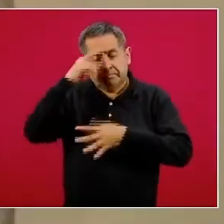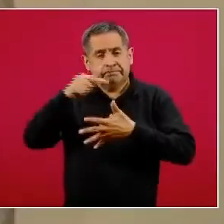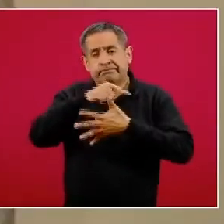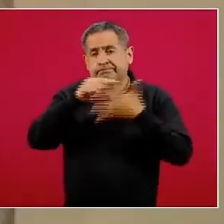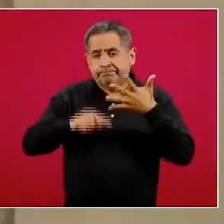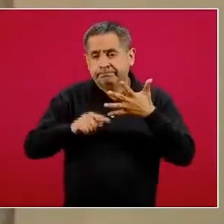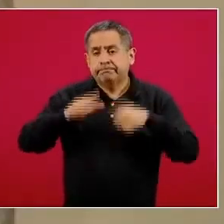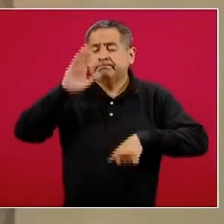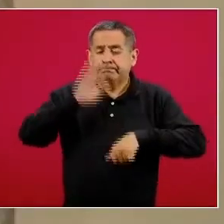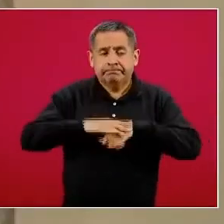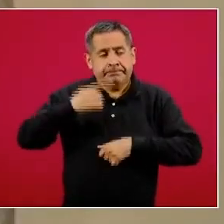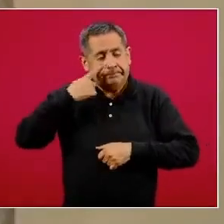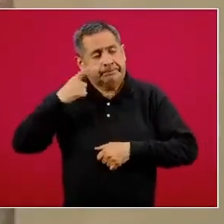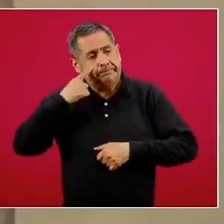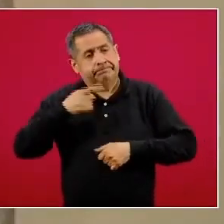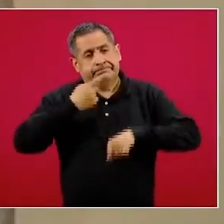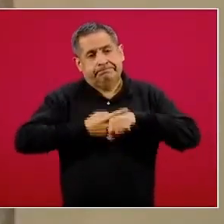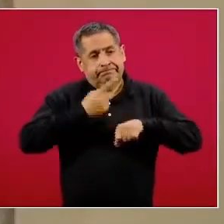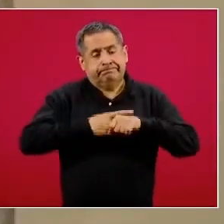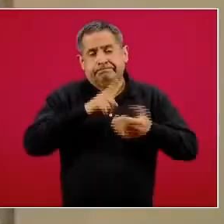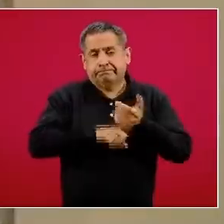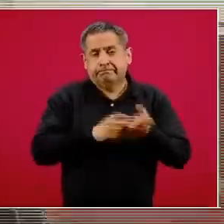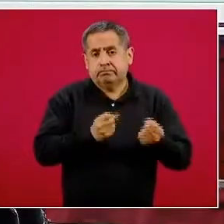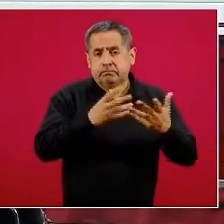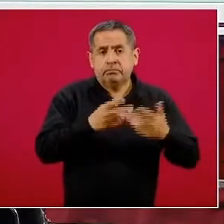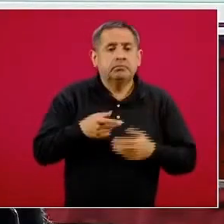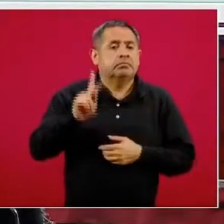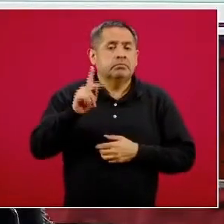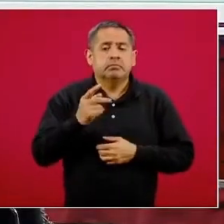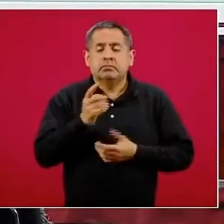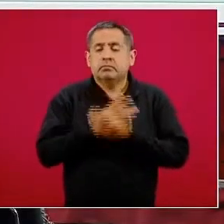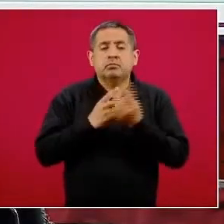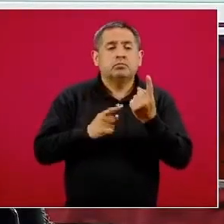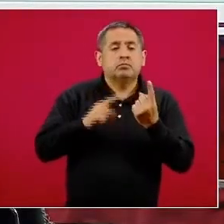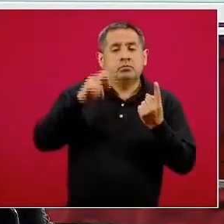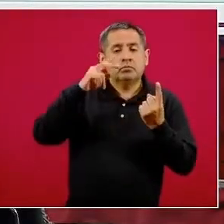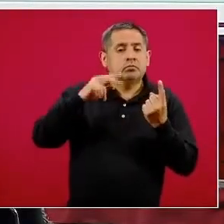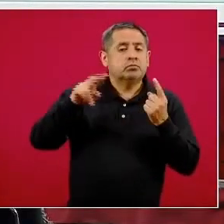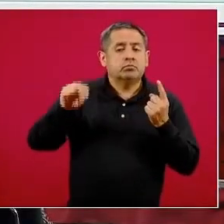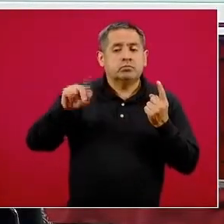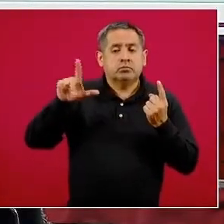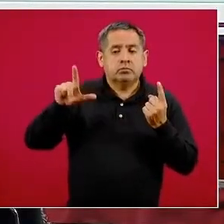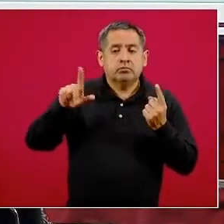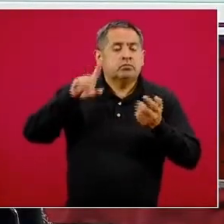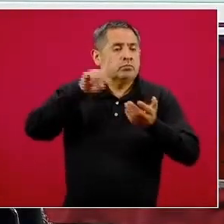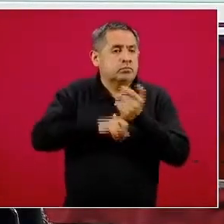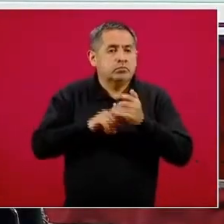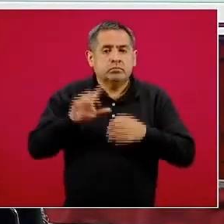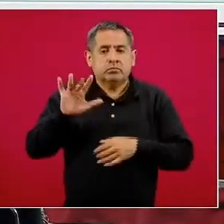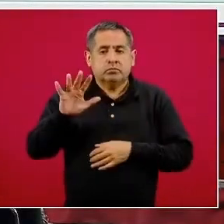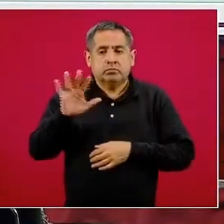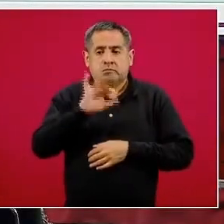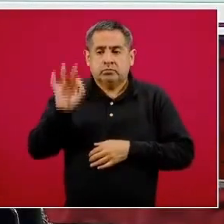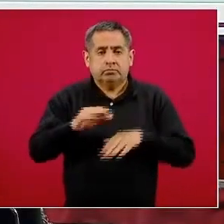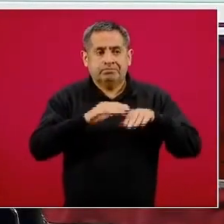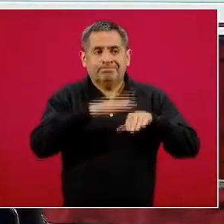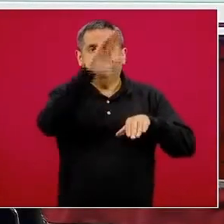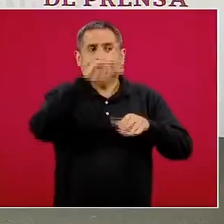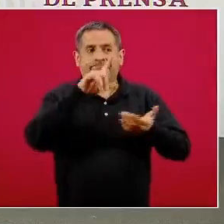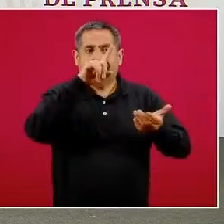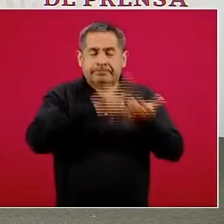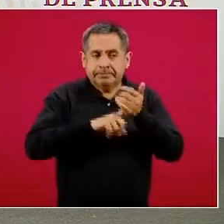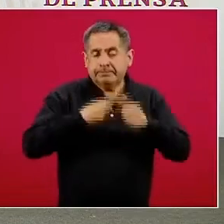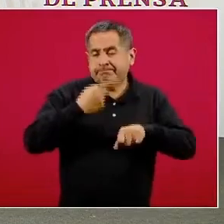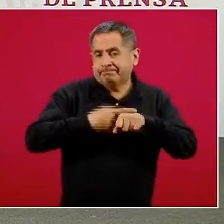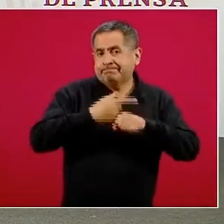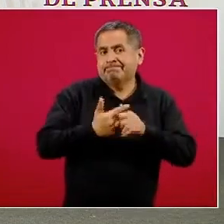las de más alta ocupación. Sin embargo, solamente Nuevo León tiene ocupadas más del 50% de sus camas